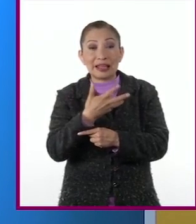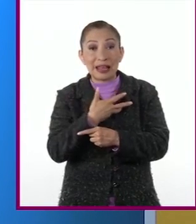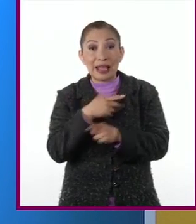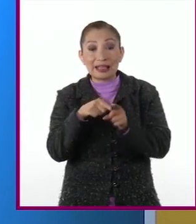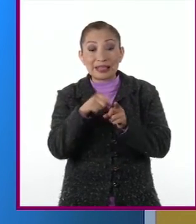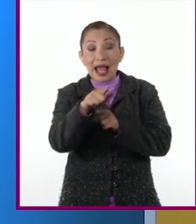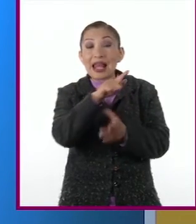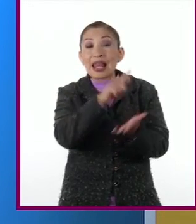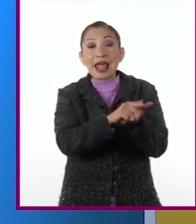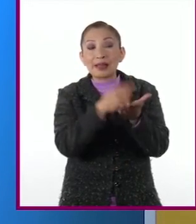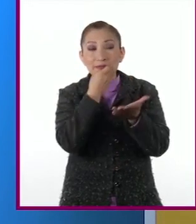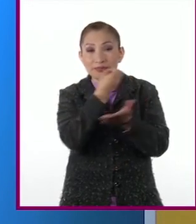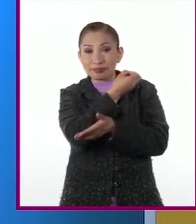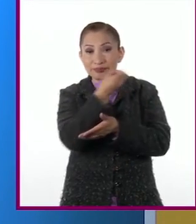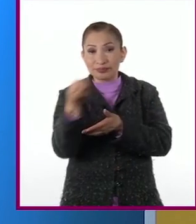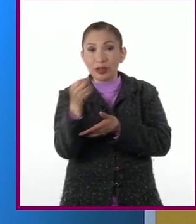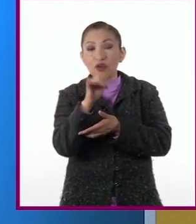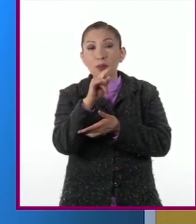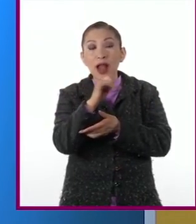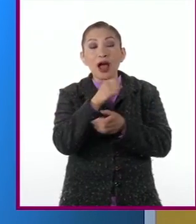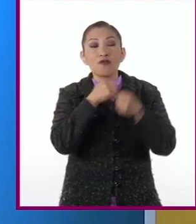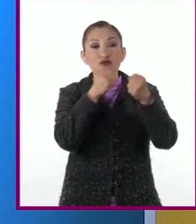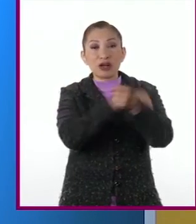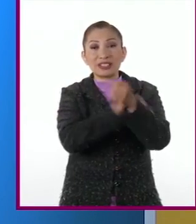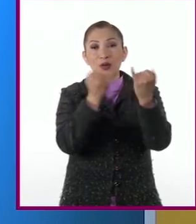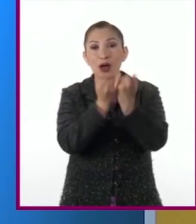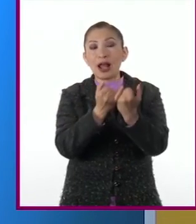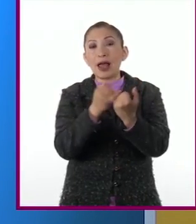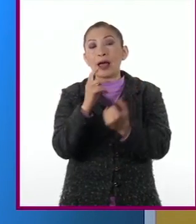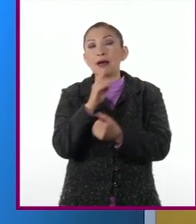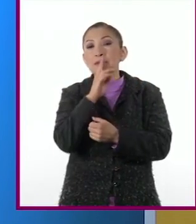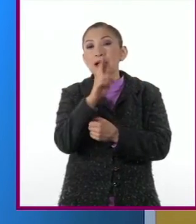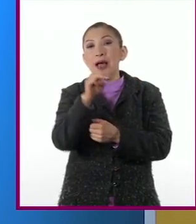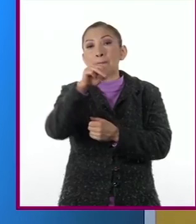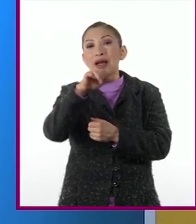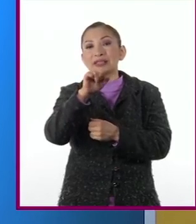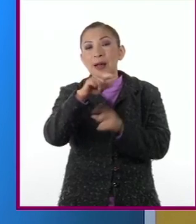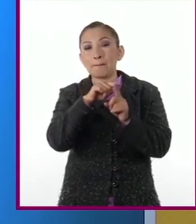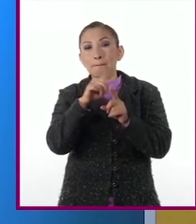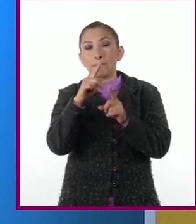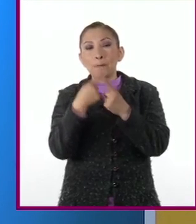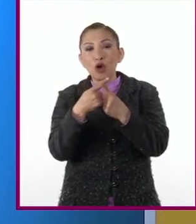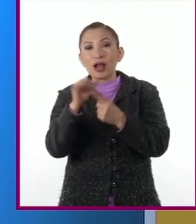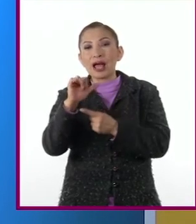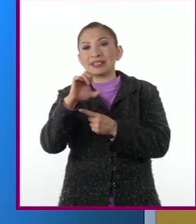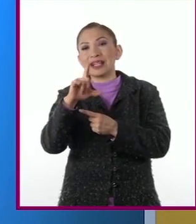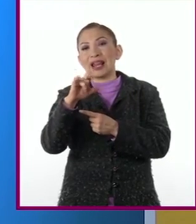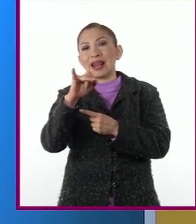y esta ley se expresa con la fórmula fuerza es igual al producto de la masa por la aceleración.